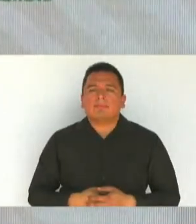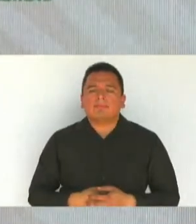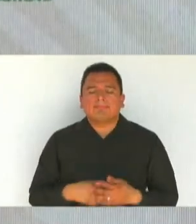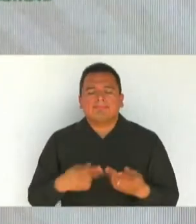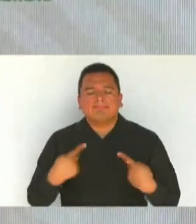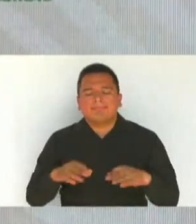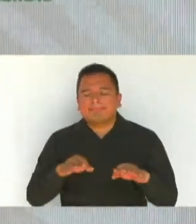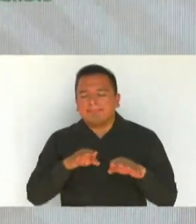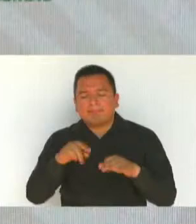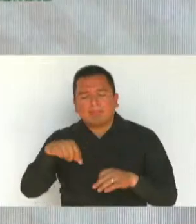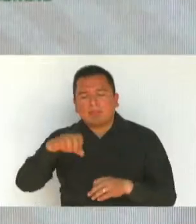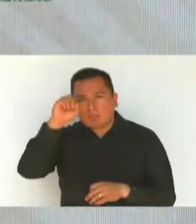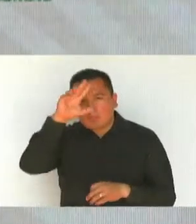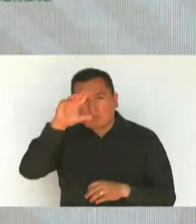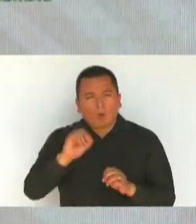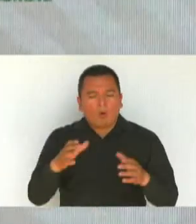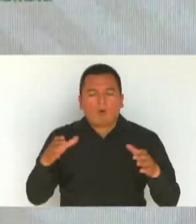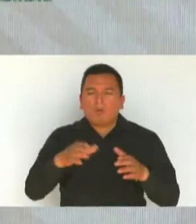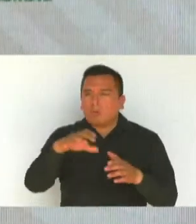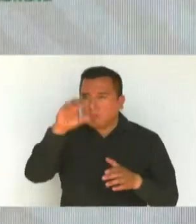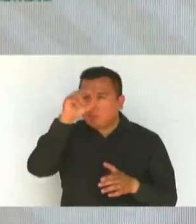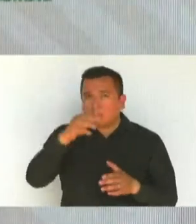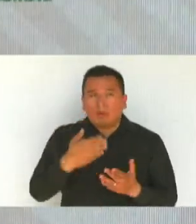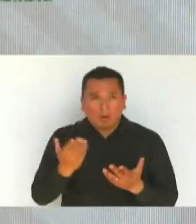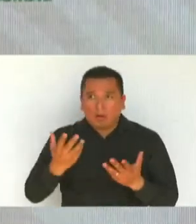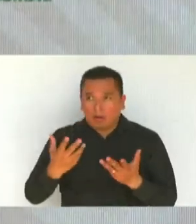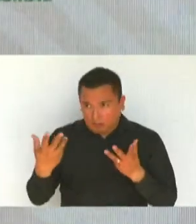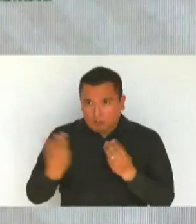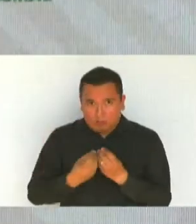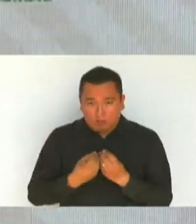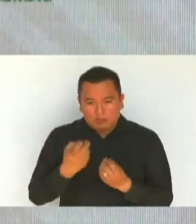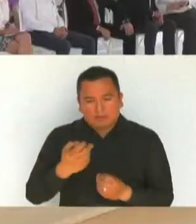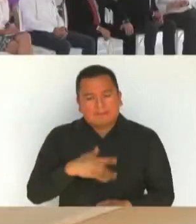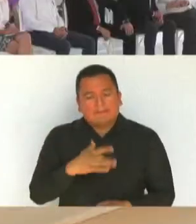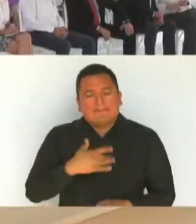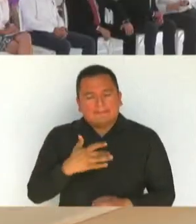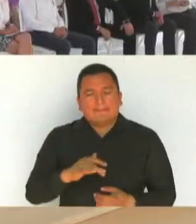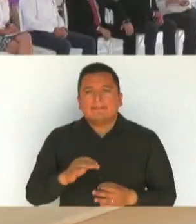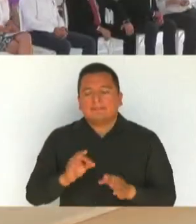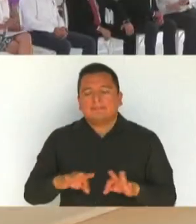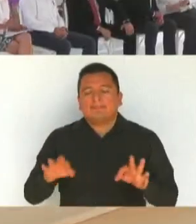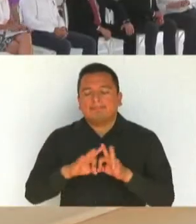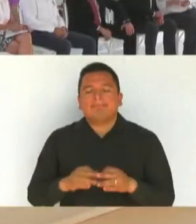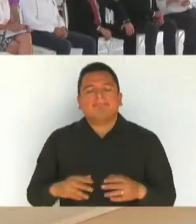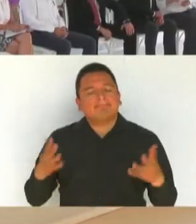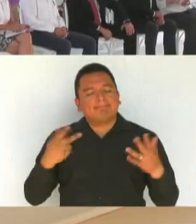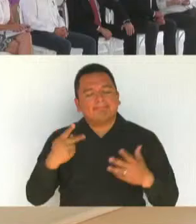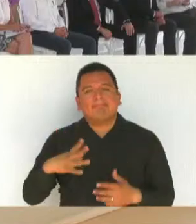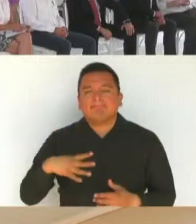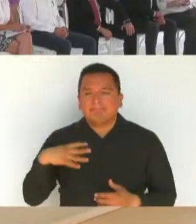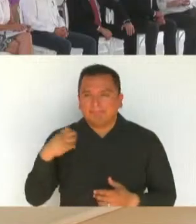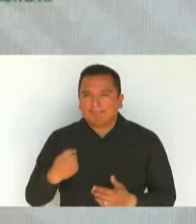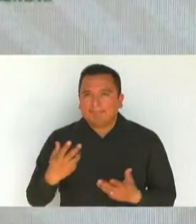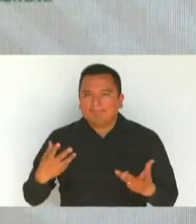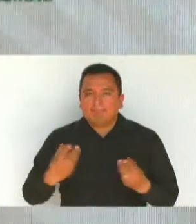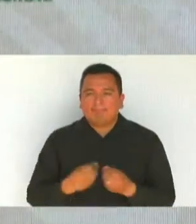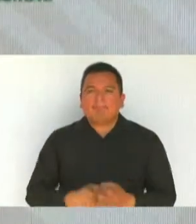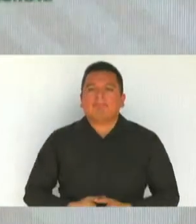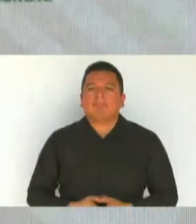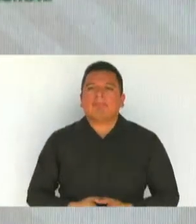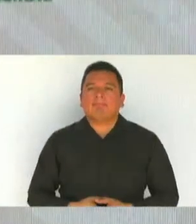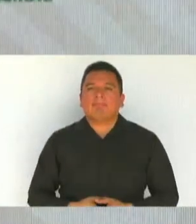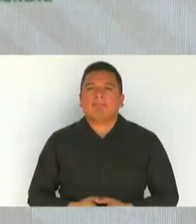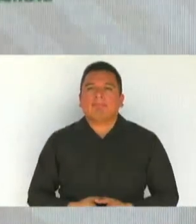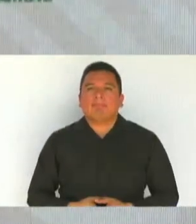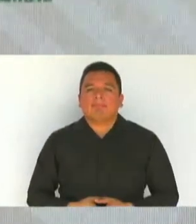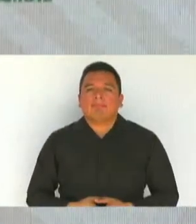y a la Cámara Minera. Su adhesión significa mucho para nosotros. Felicidades por sumarse a este gran esfuerzo y compromiso